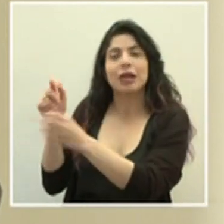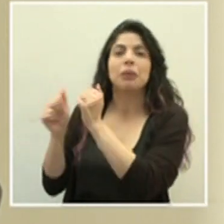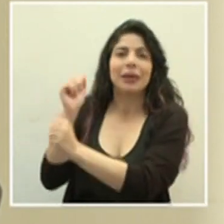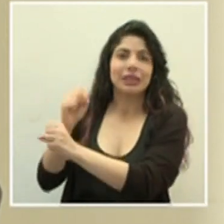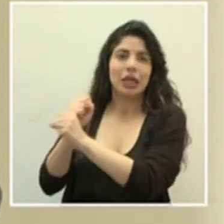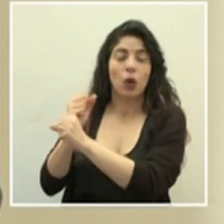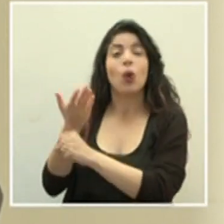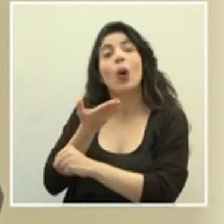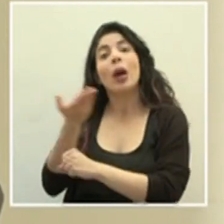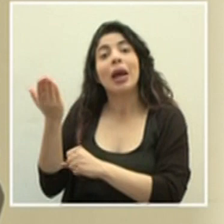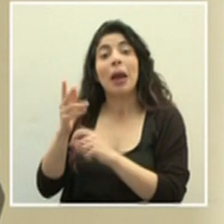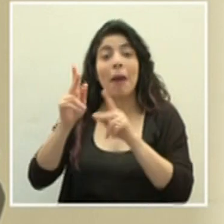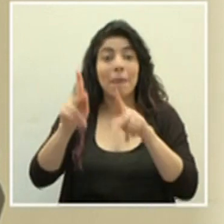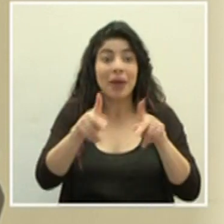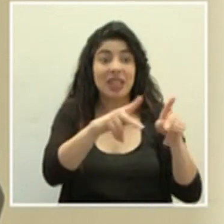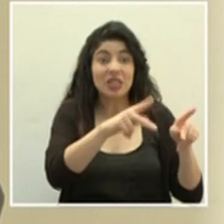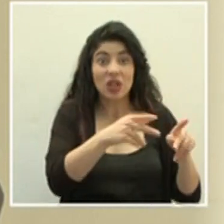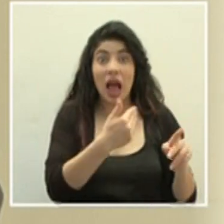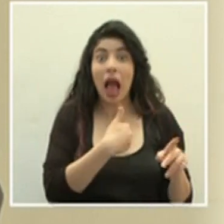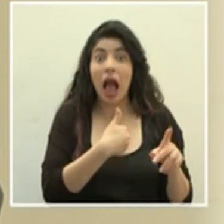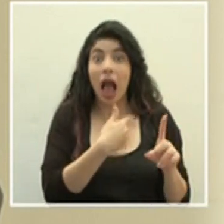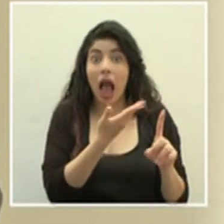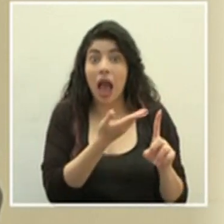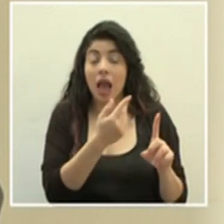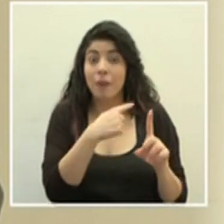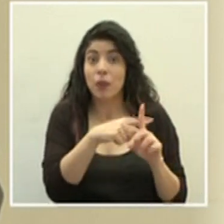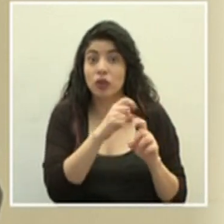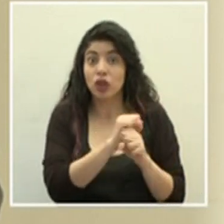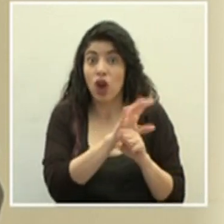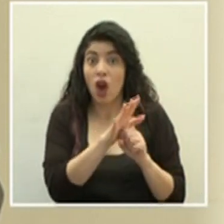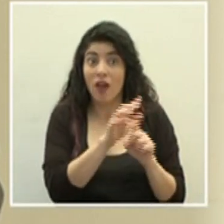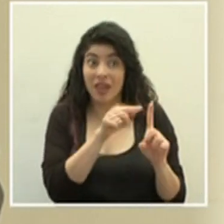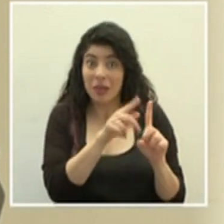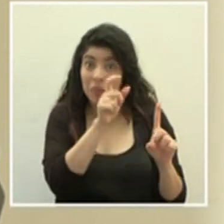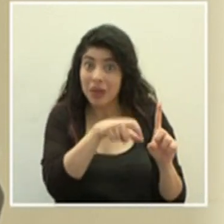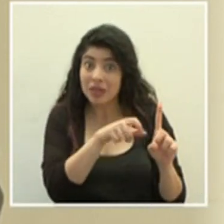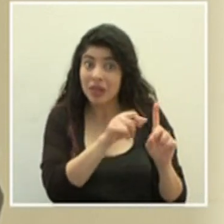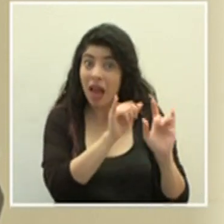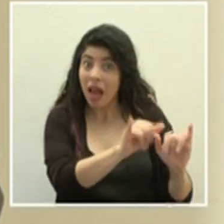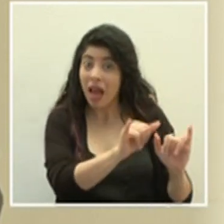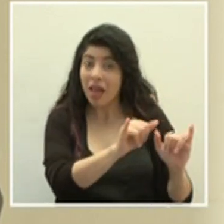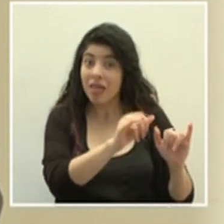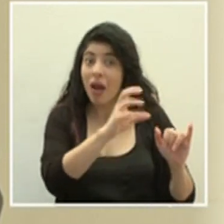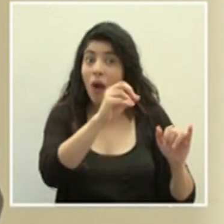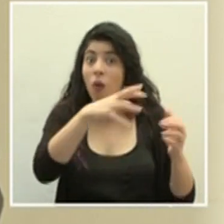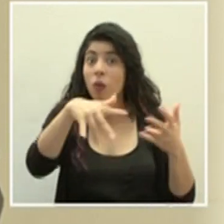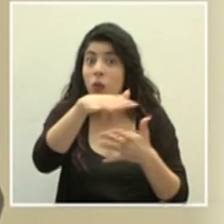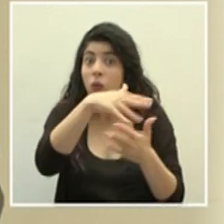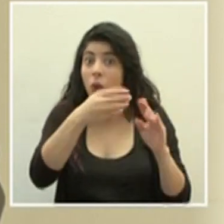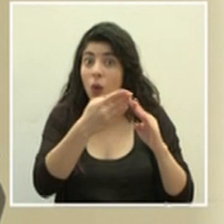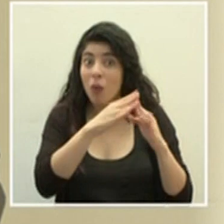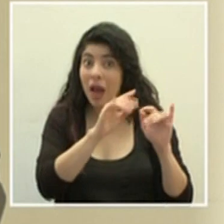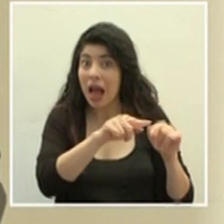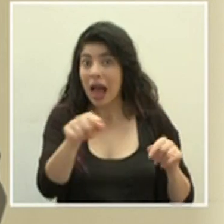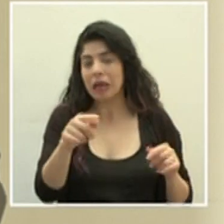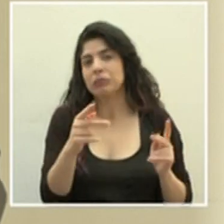que están diagnosticadas como positivo puedan deambular en la